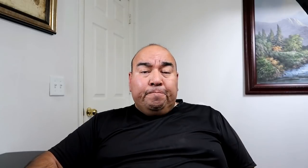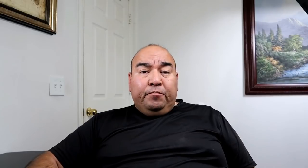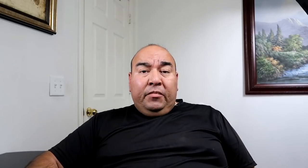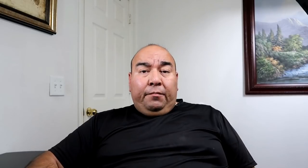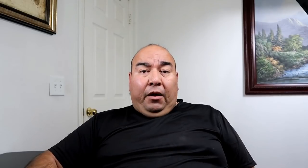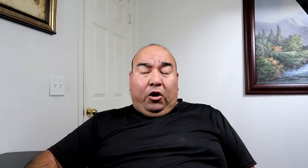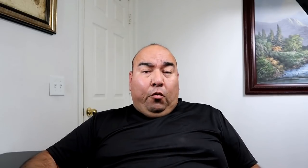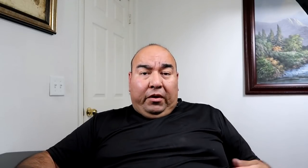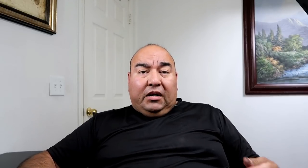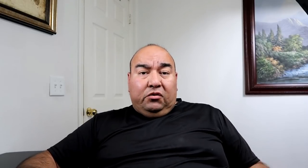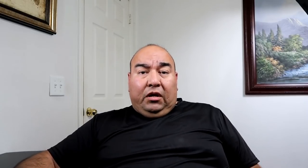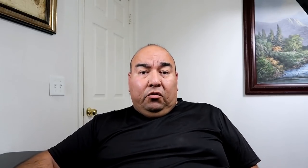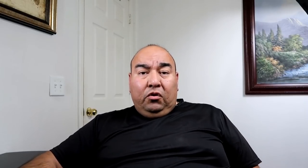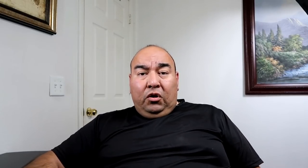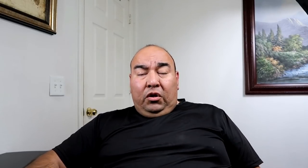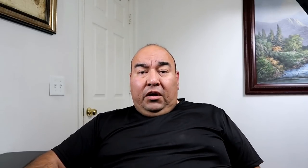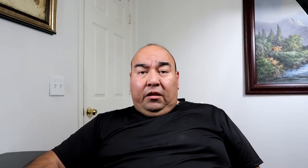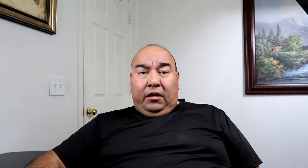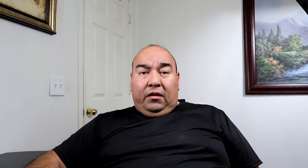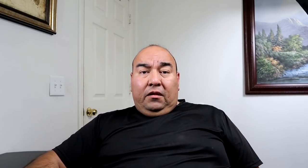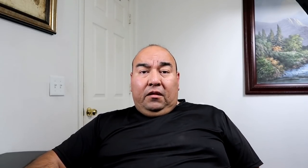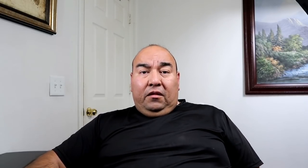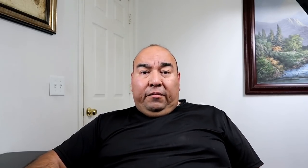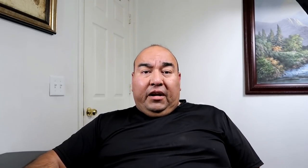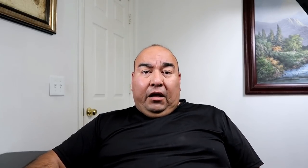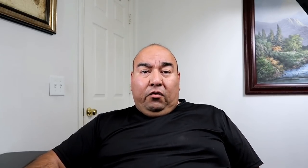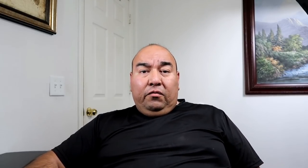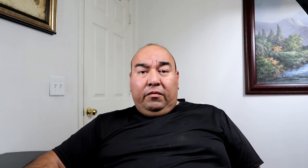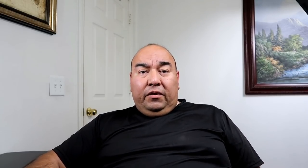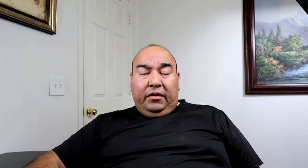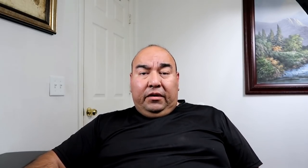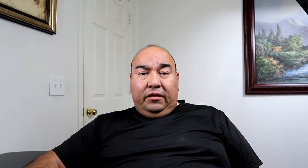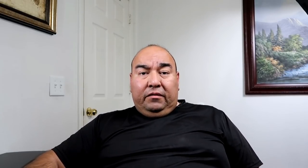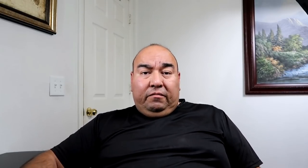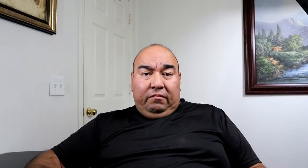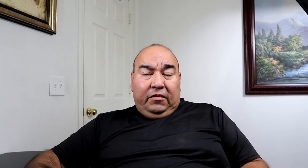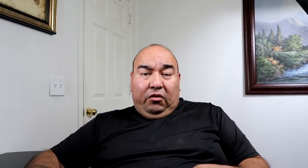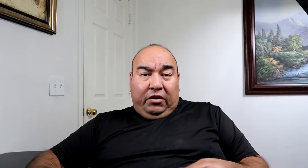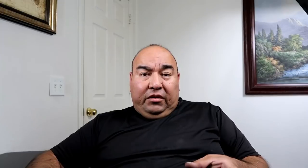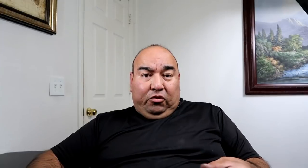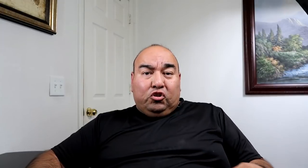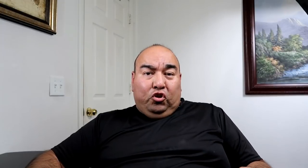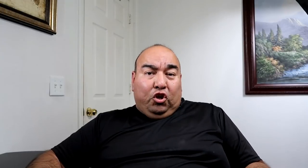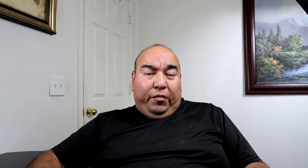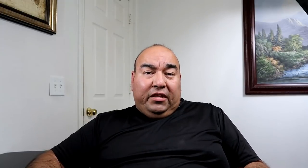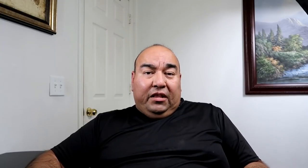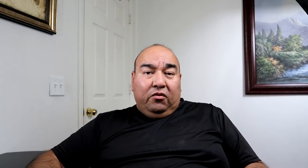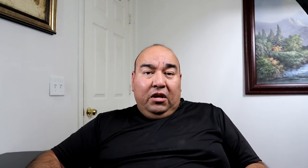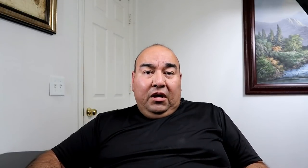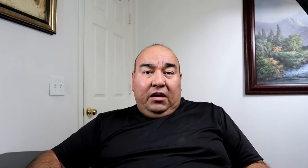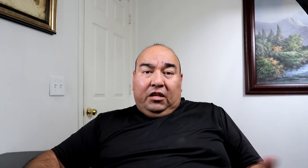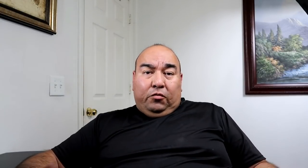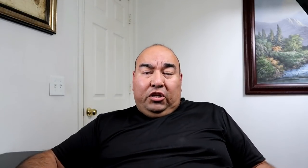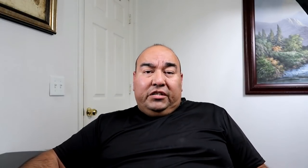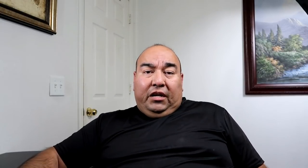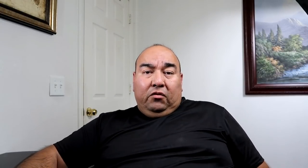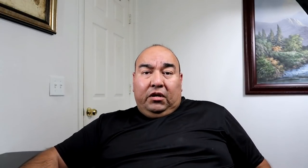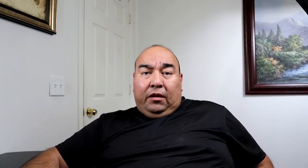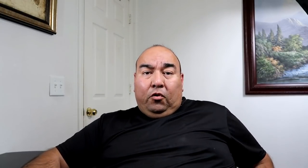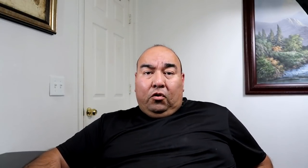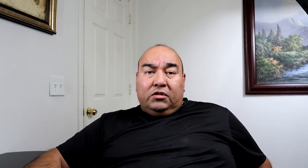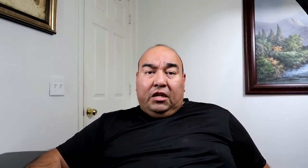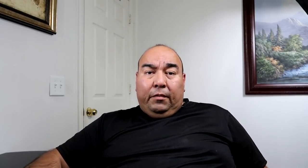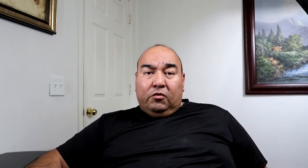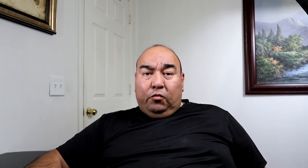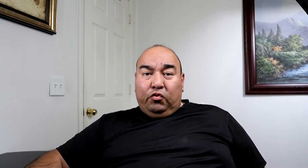hacer para ver cómo va reaccionando el mercado de lo que yo estoy recomendando y les voy diciendo,